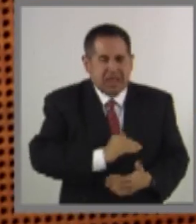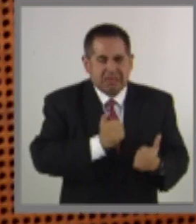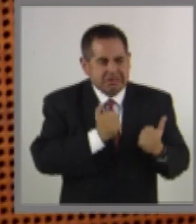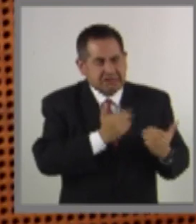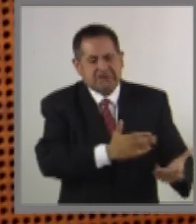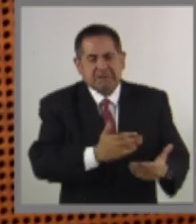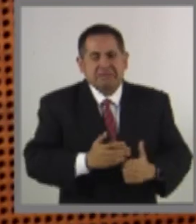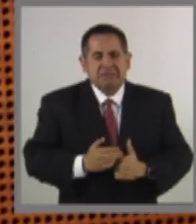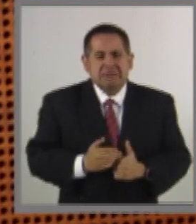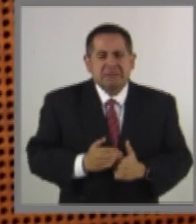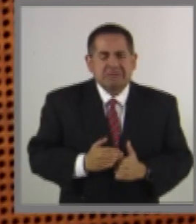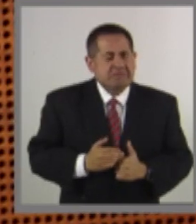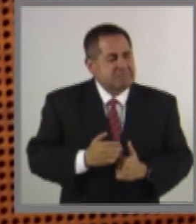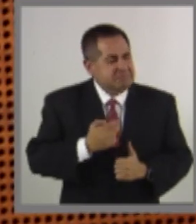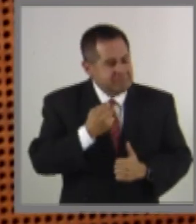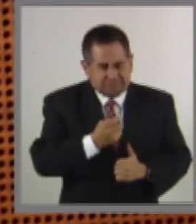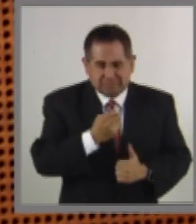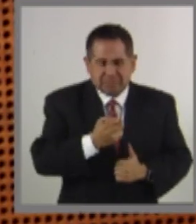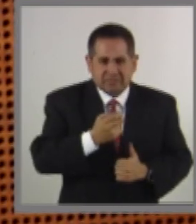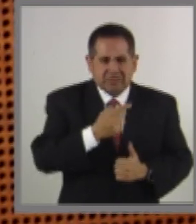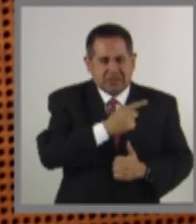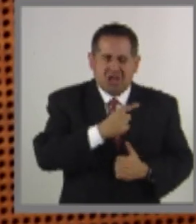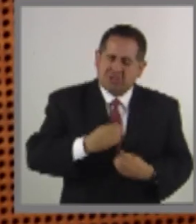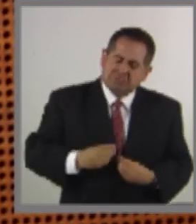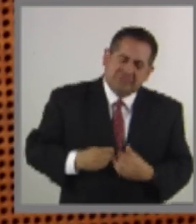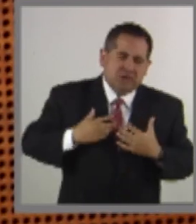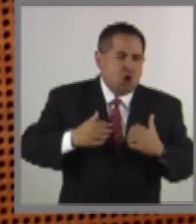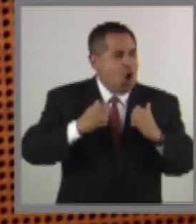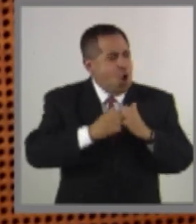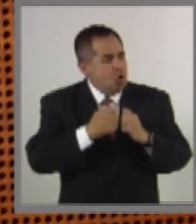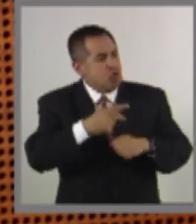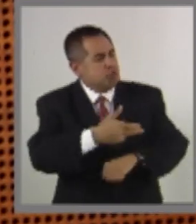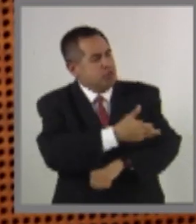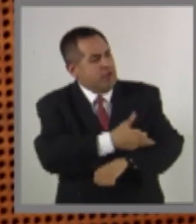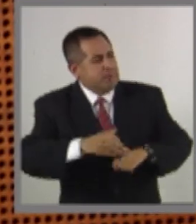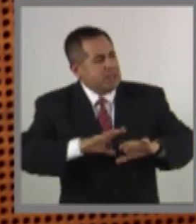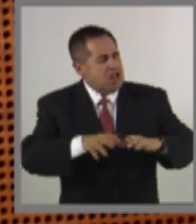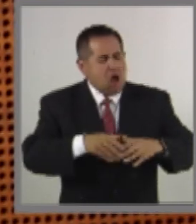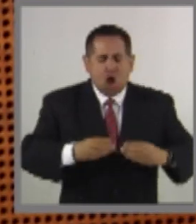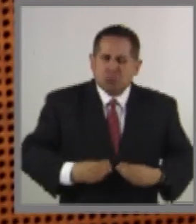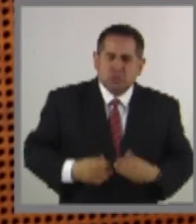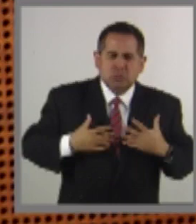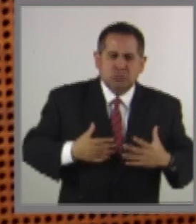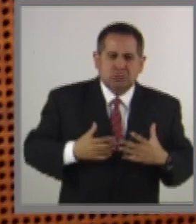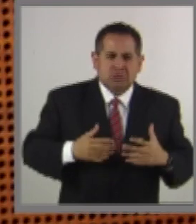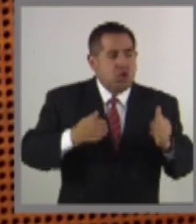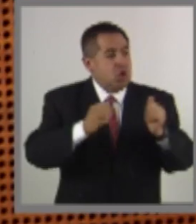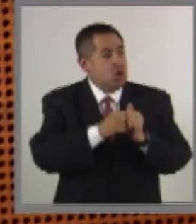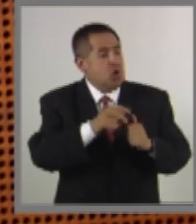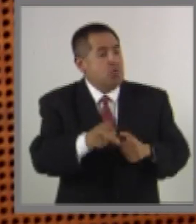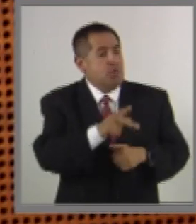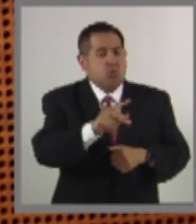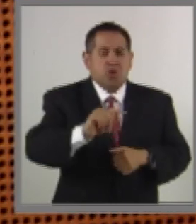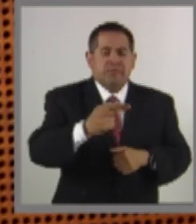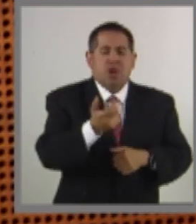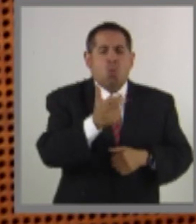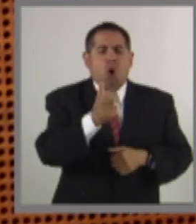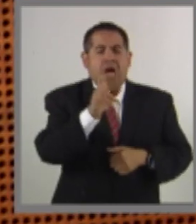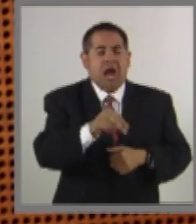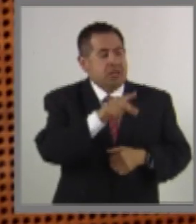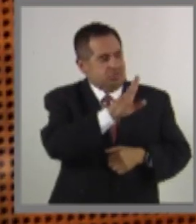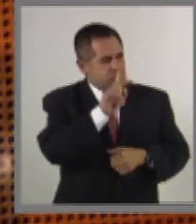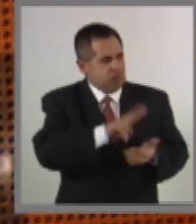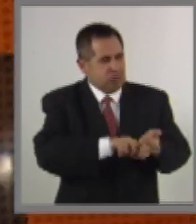deseamos esa bonomía con su familia, con Tehuacán, que es su